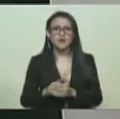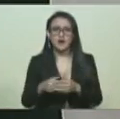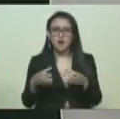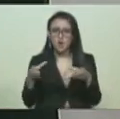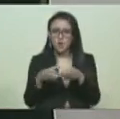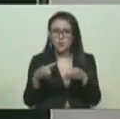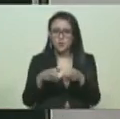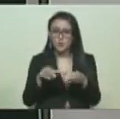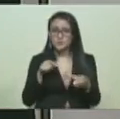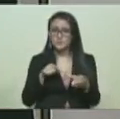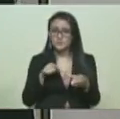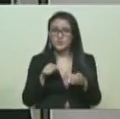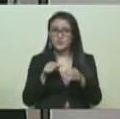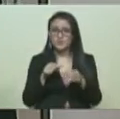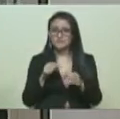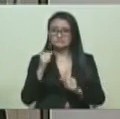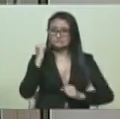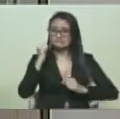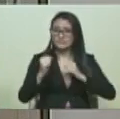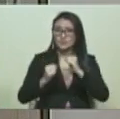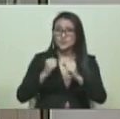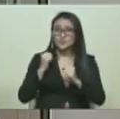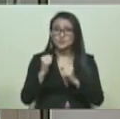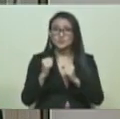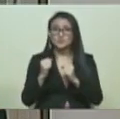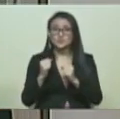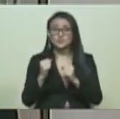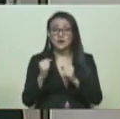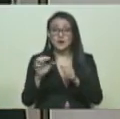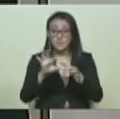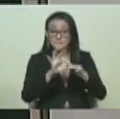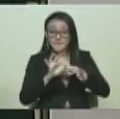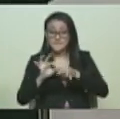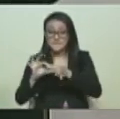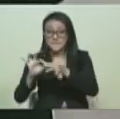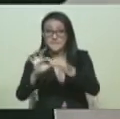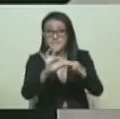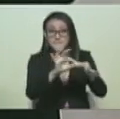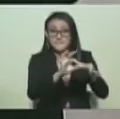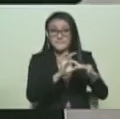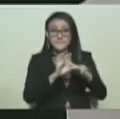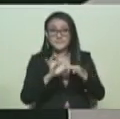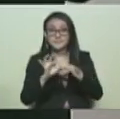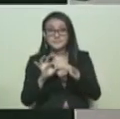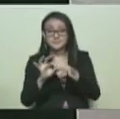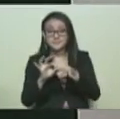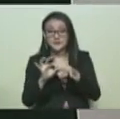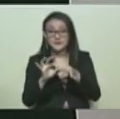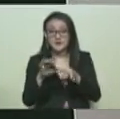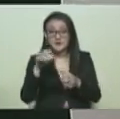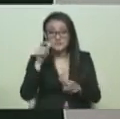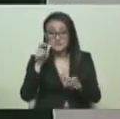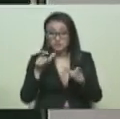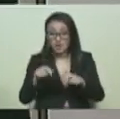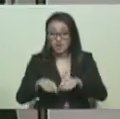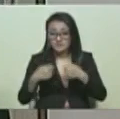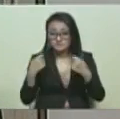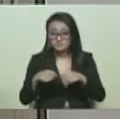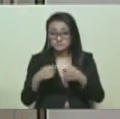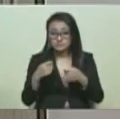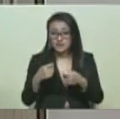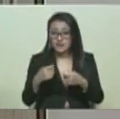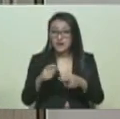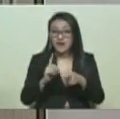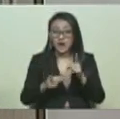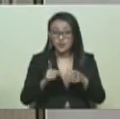grupos criminales y se han complotado, se han asociado con bandas delictivas para cometer